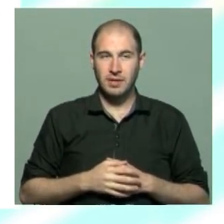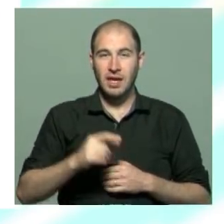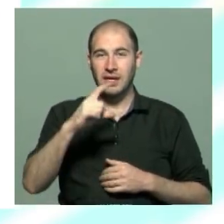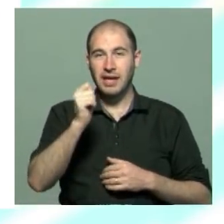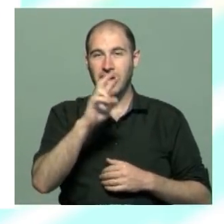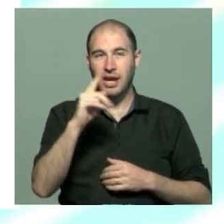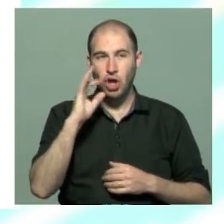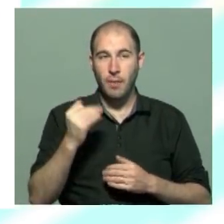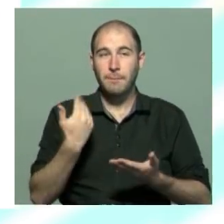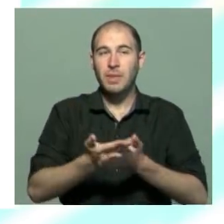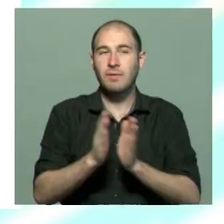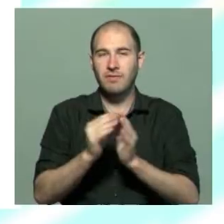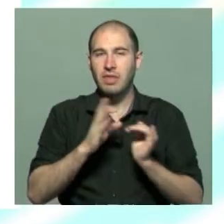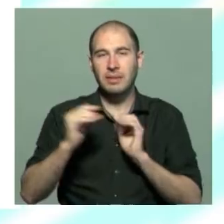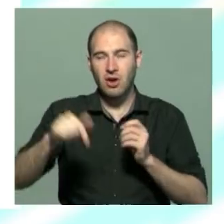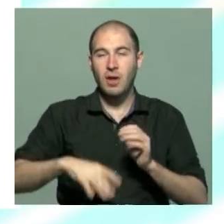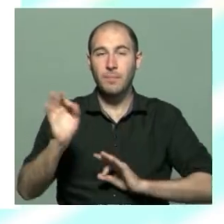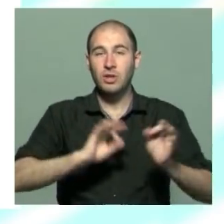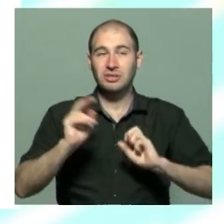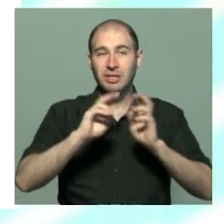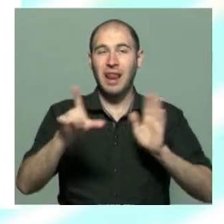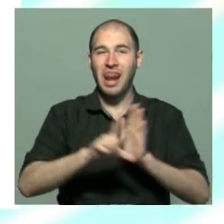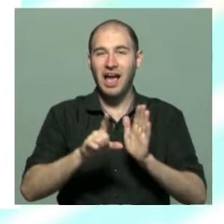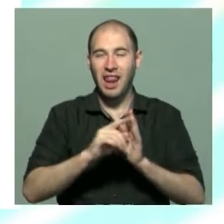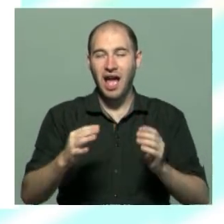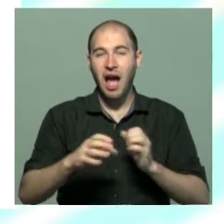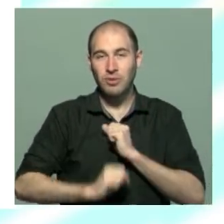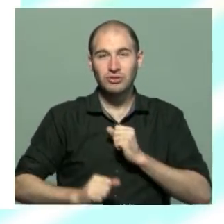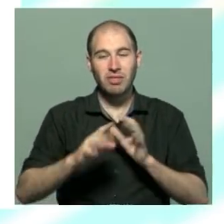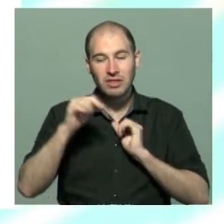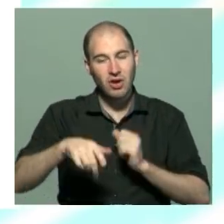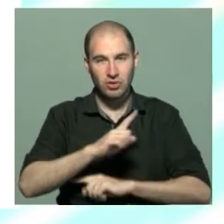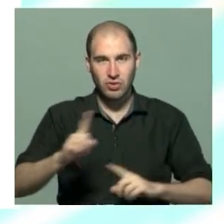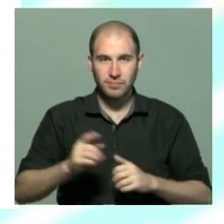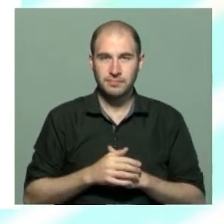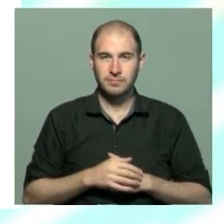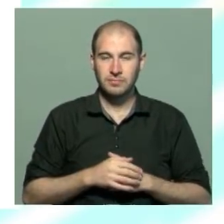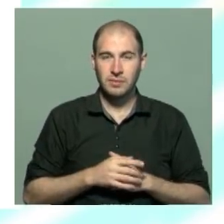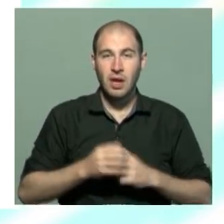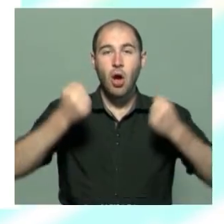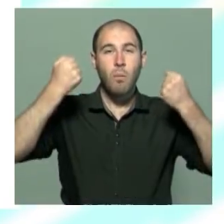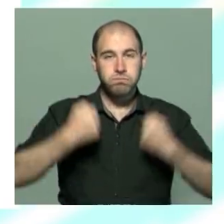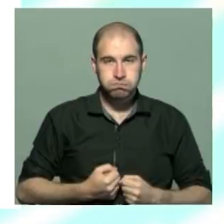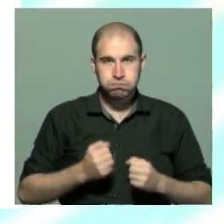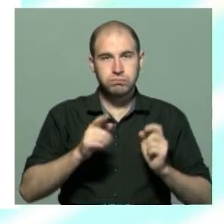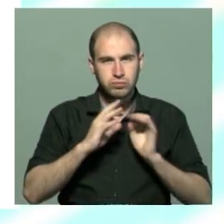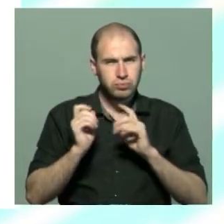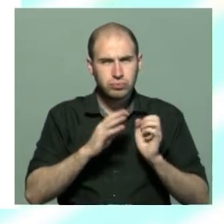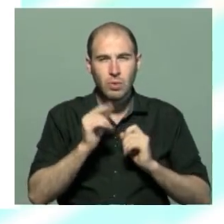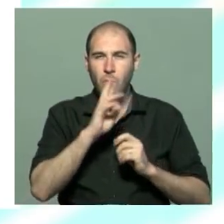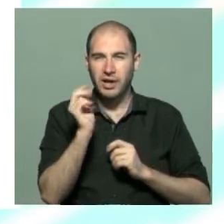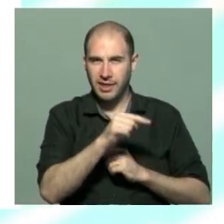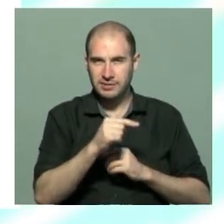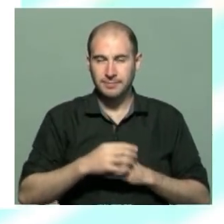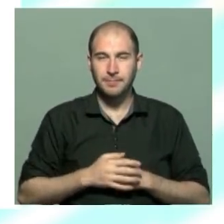Lilita Carrió, pido que no se debata ahora el proyecto sobre legalización del aborto. Una posición bastante polémica la de Lilita